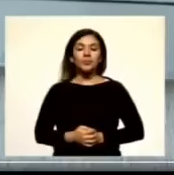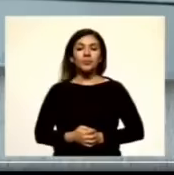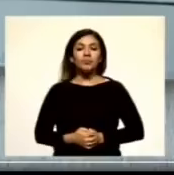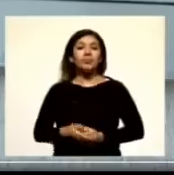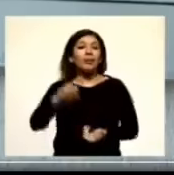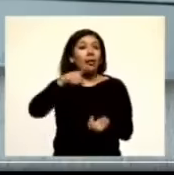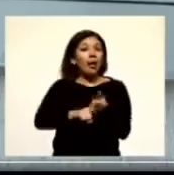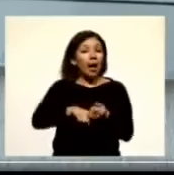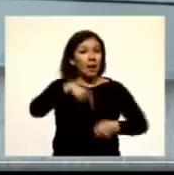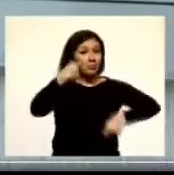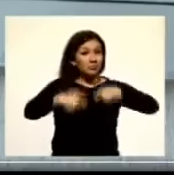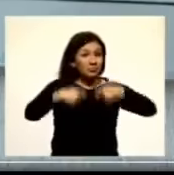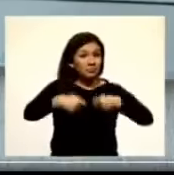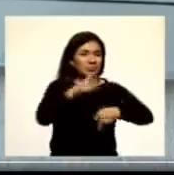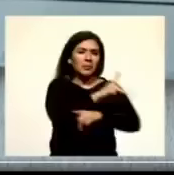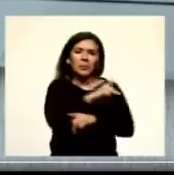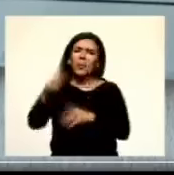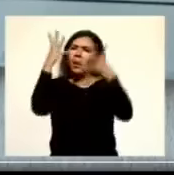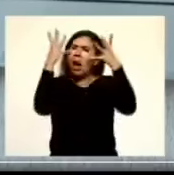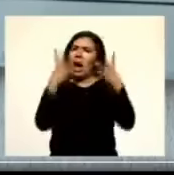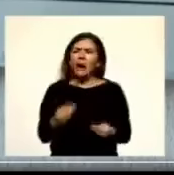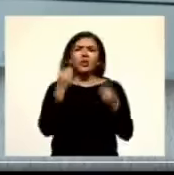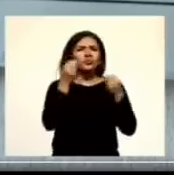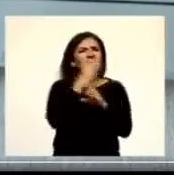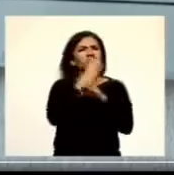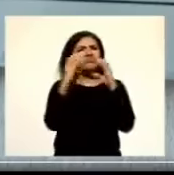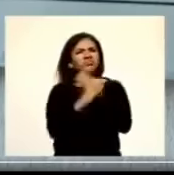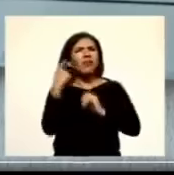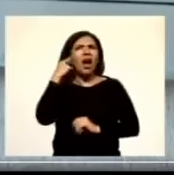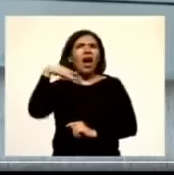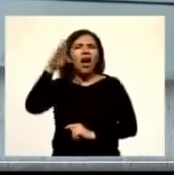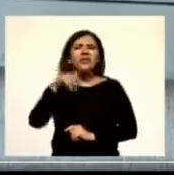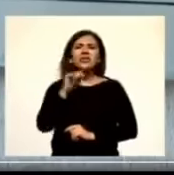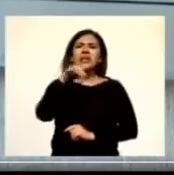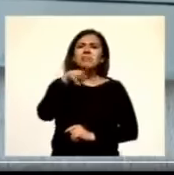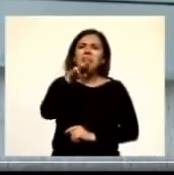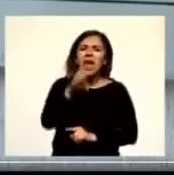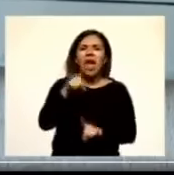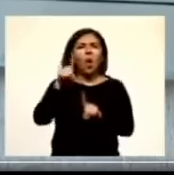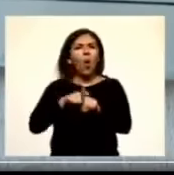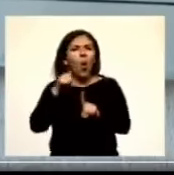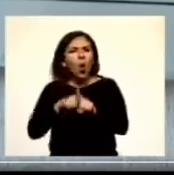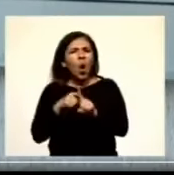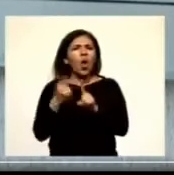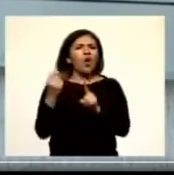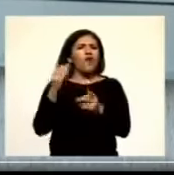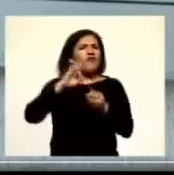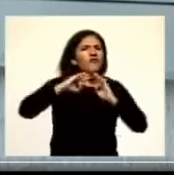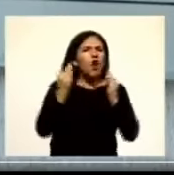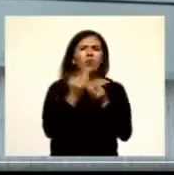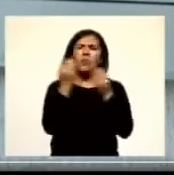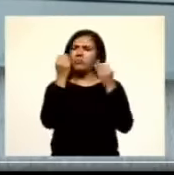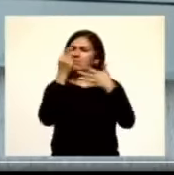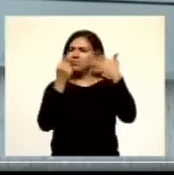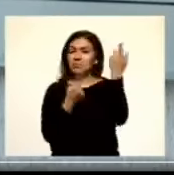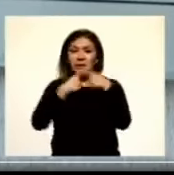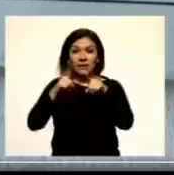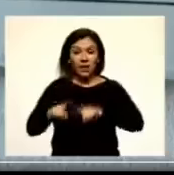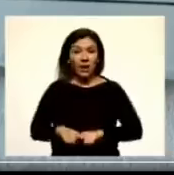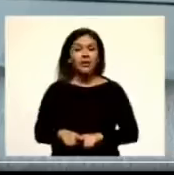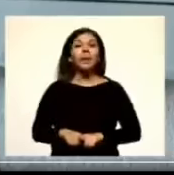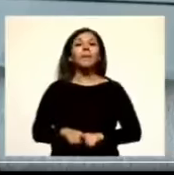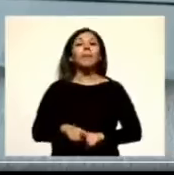de las percusiones es bastante amplio, es muy rico en timbres, en colores, en dinámicas, en muchas cosas.